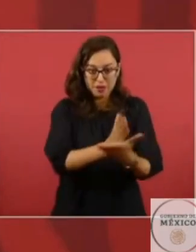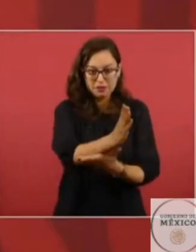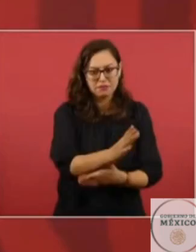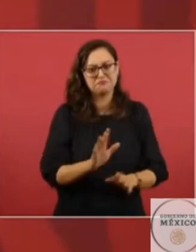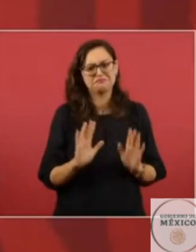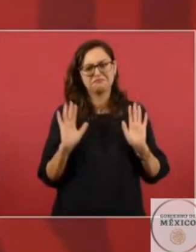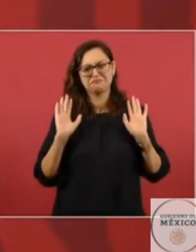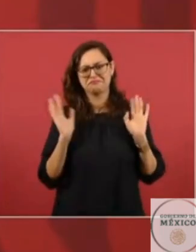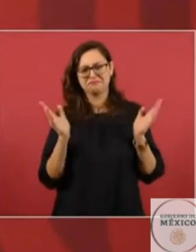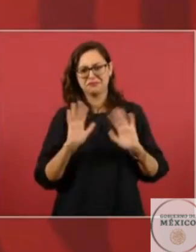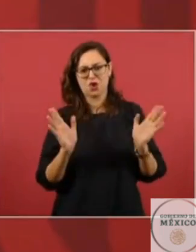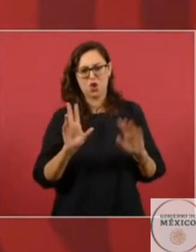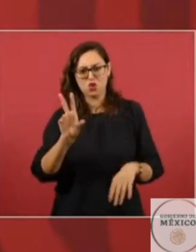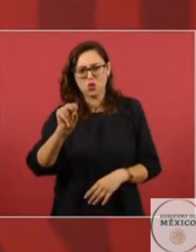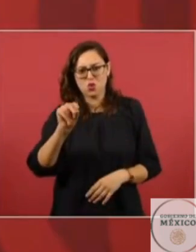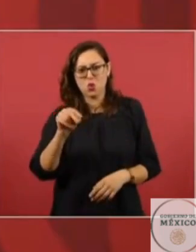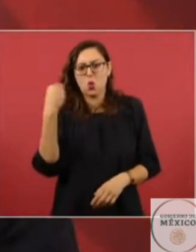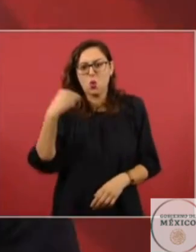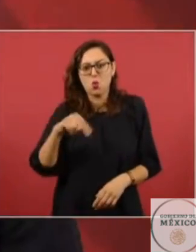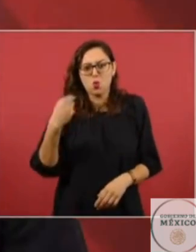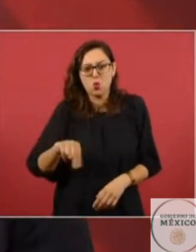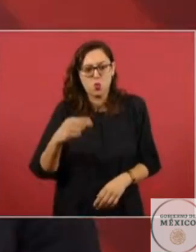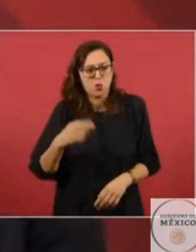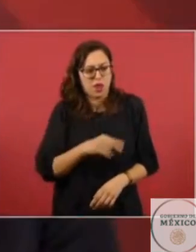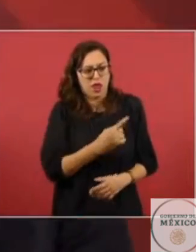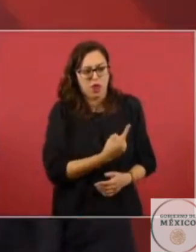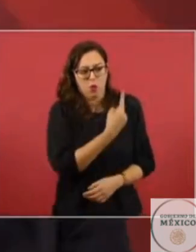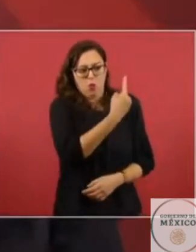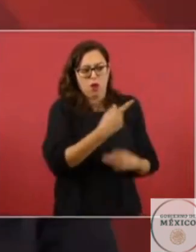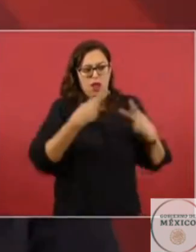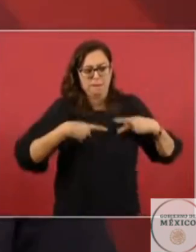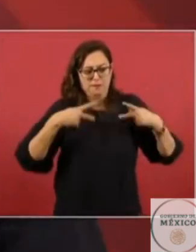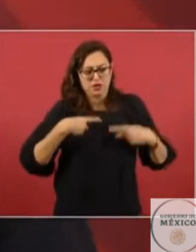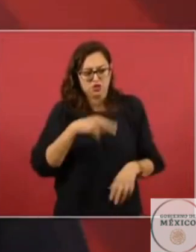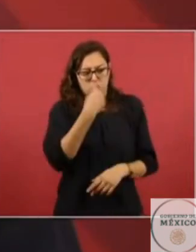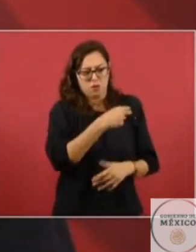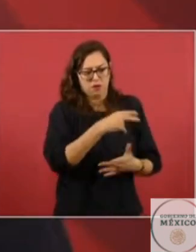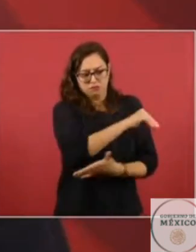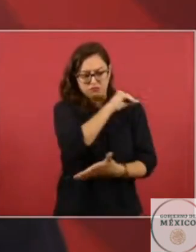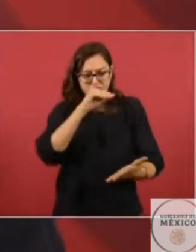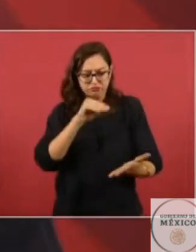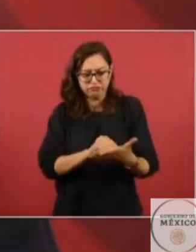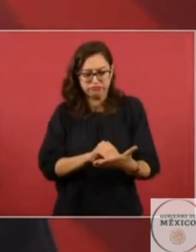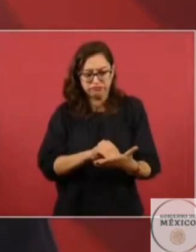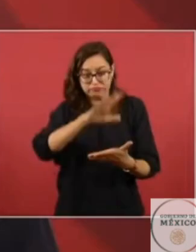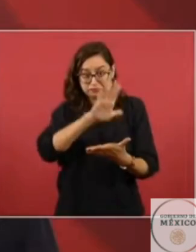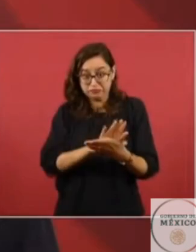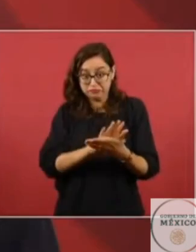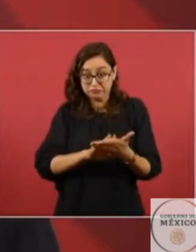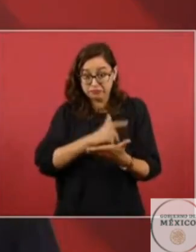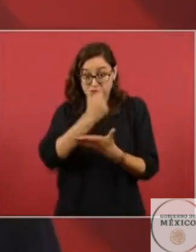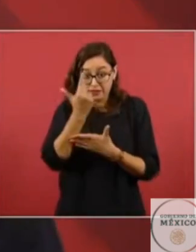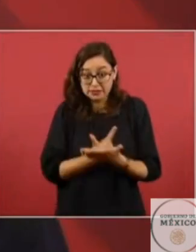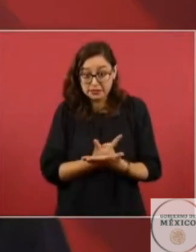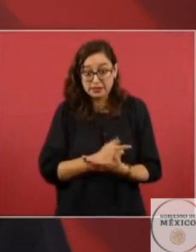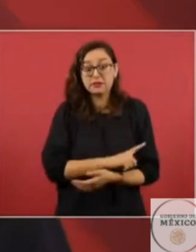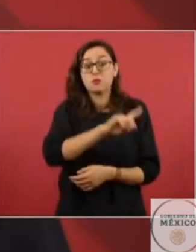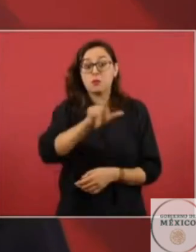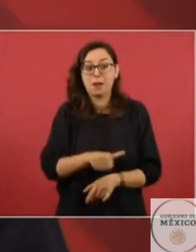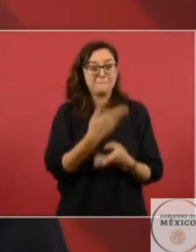Para saber de qué estamos hablando. Nosotros, lo que hace la UIF es incorporar a una cosa que se